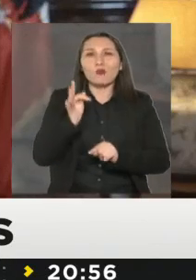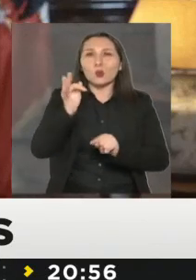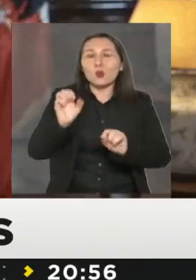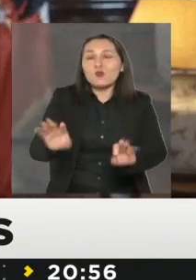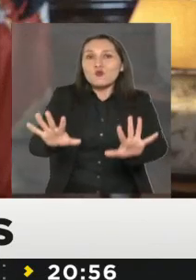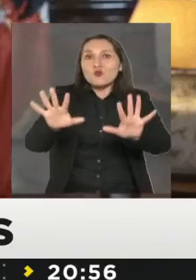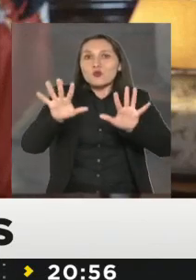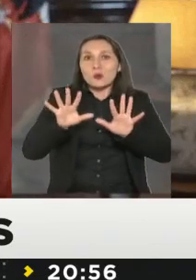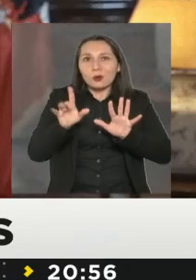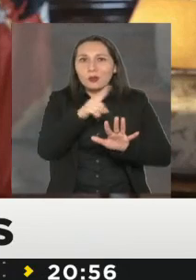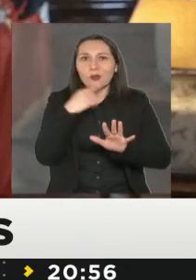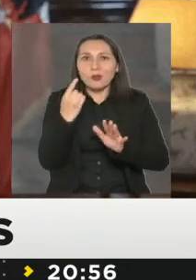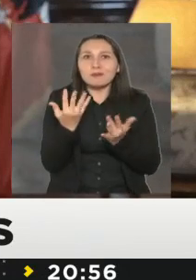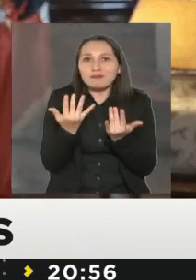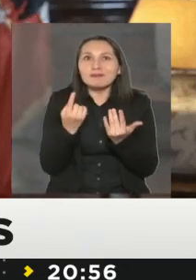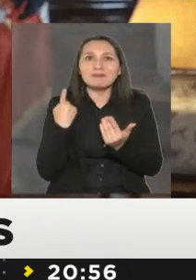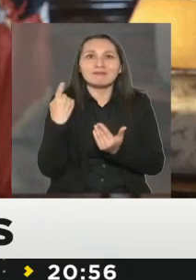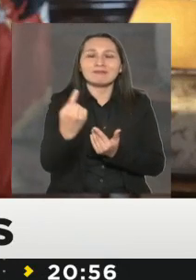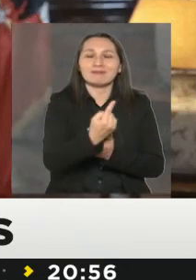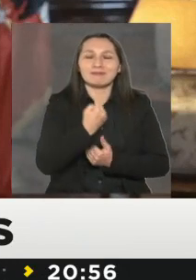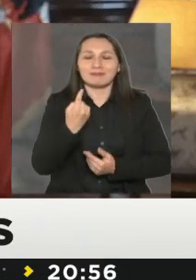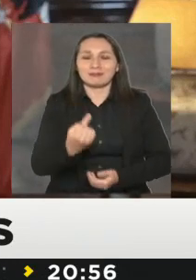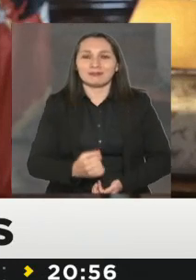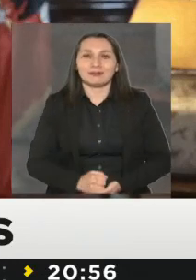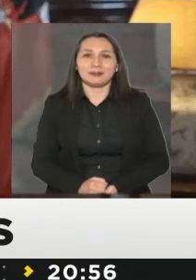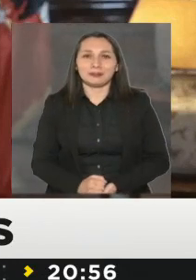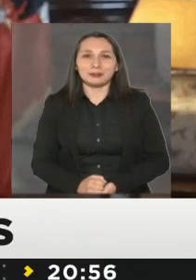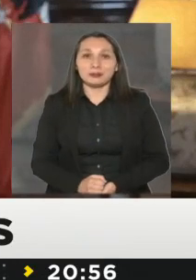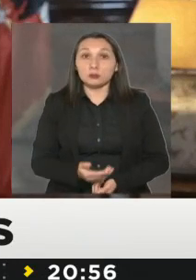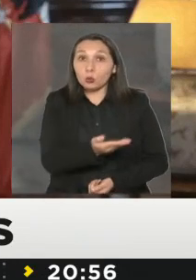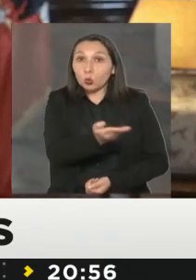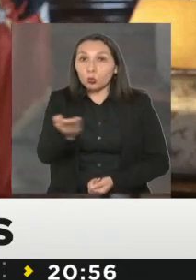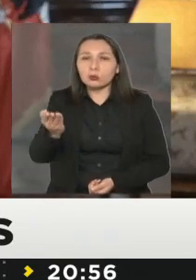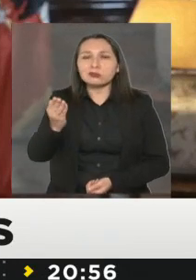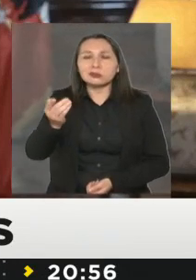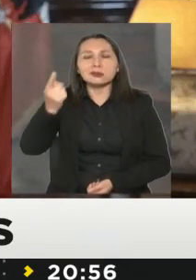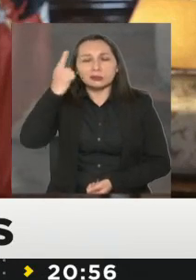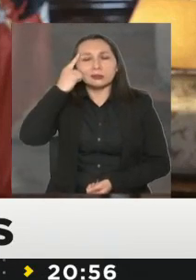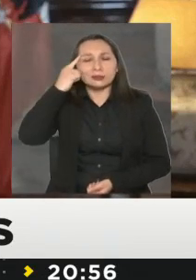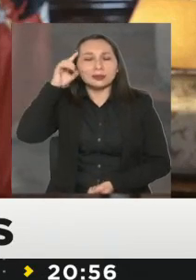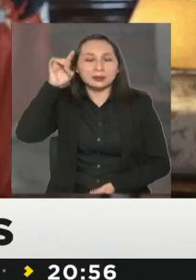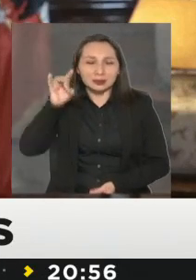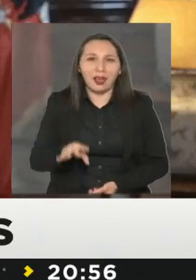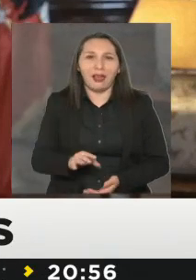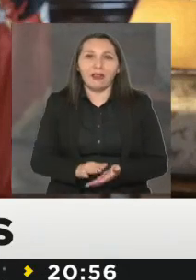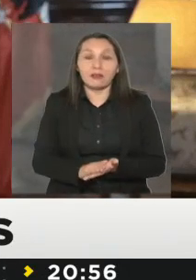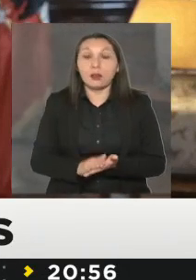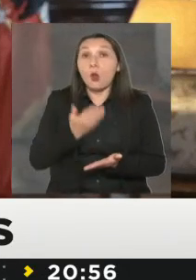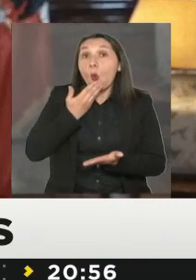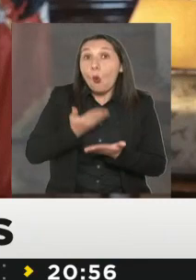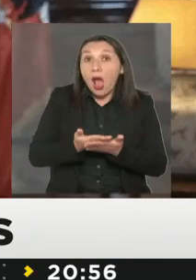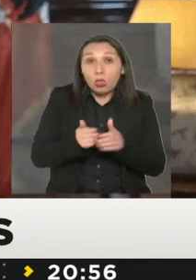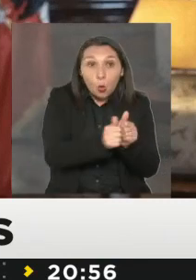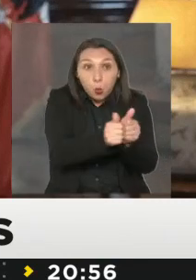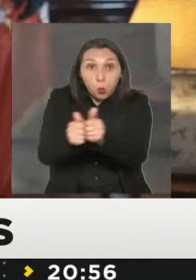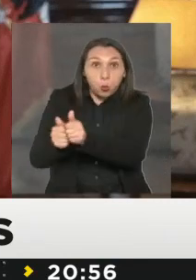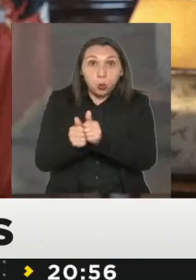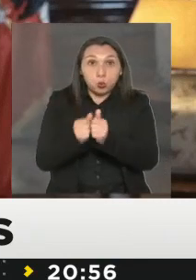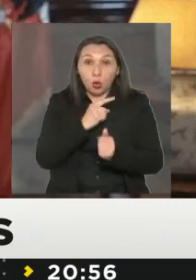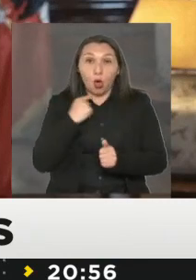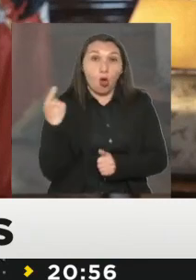esplendor el que nos espera ustedes lo saben es cuando actuamos en unidad